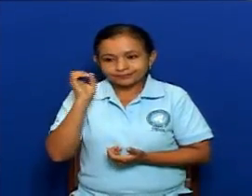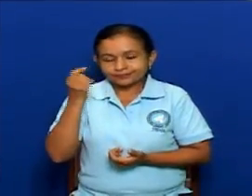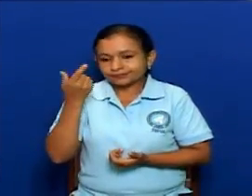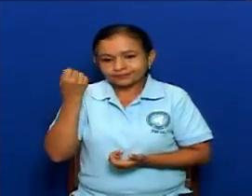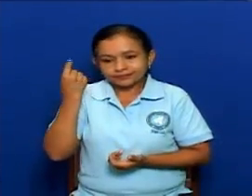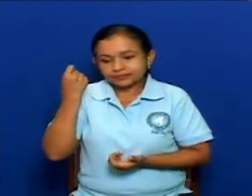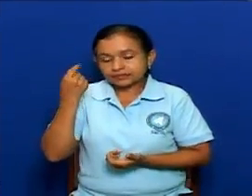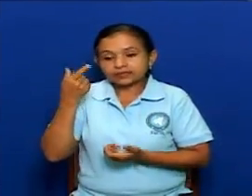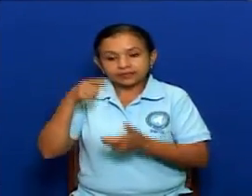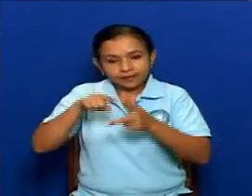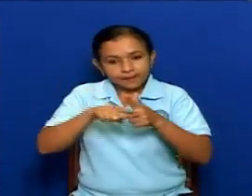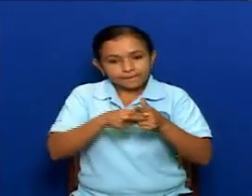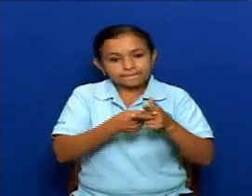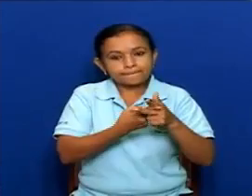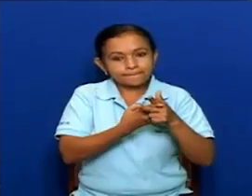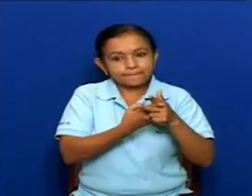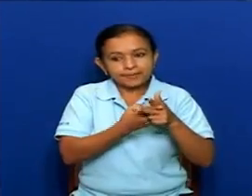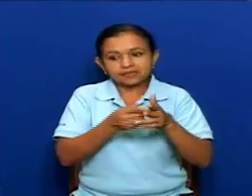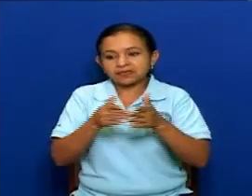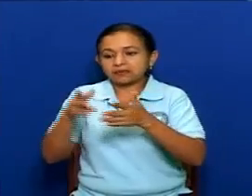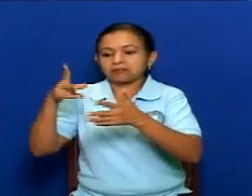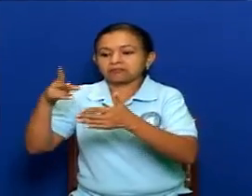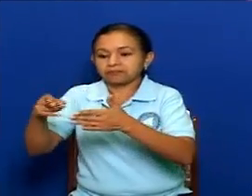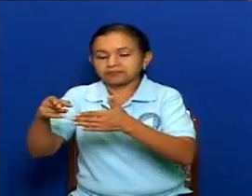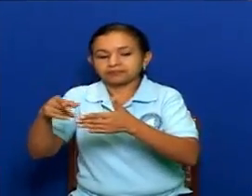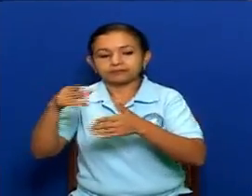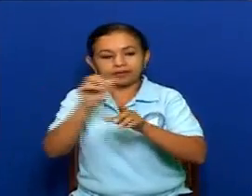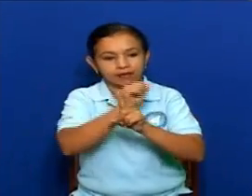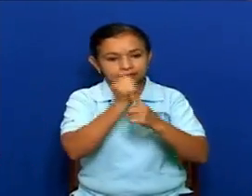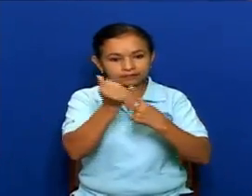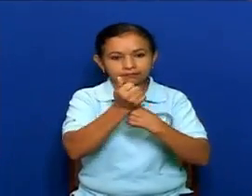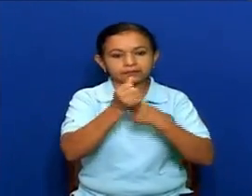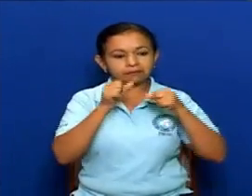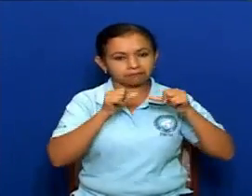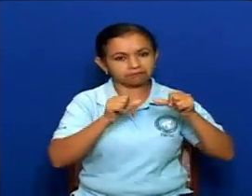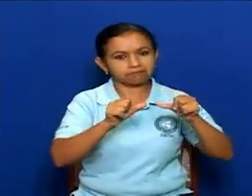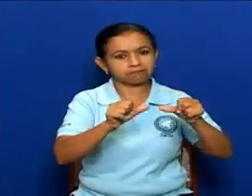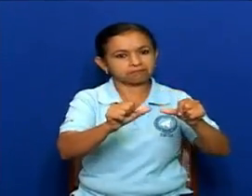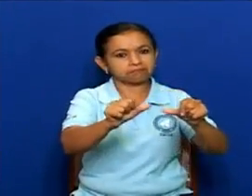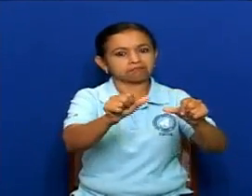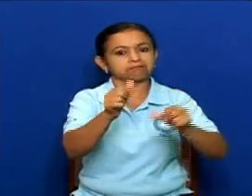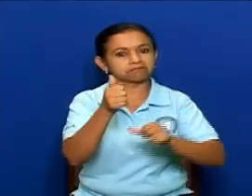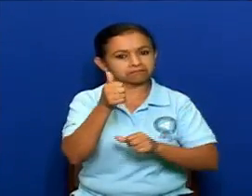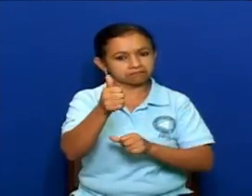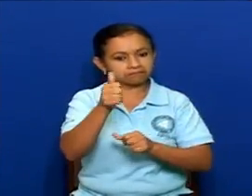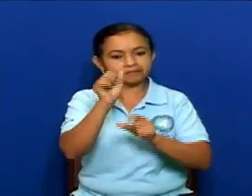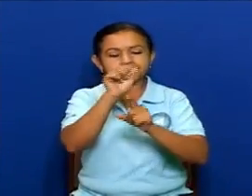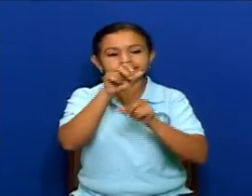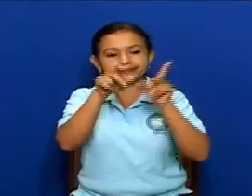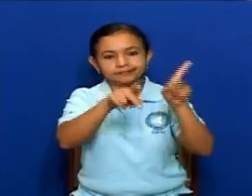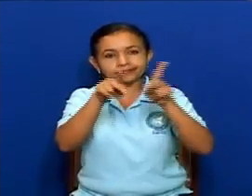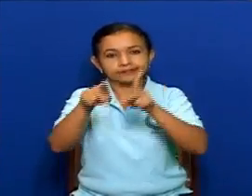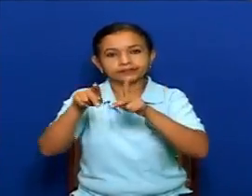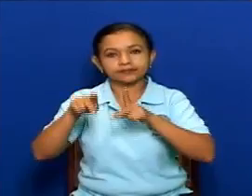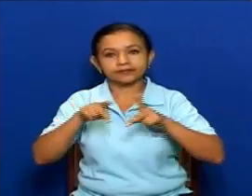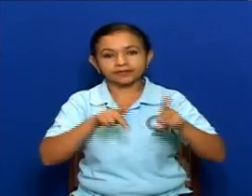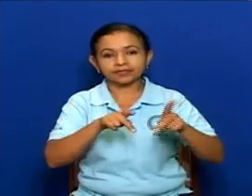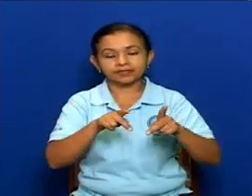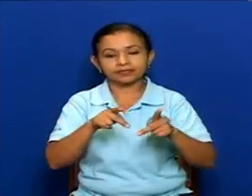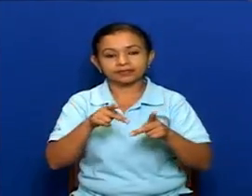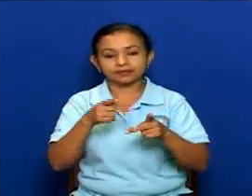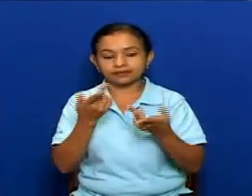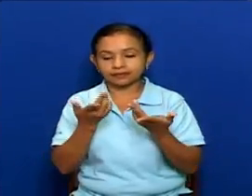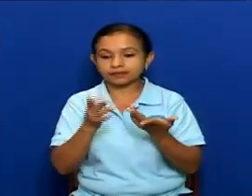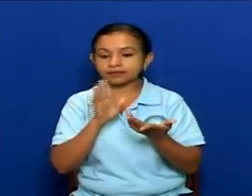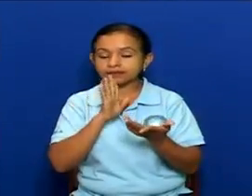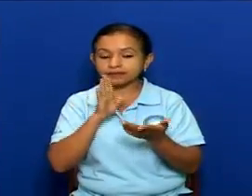pueden continuar. La Asamblea lo ha logrado. Y entonces sí hemos podido, y la gente, los compañeros trabajadores, ahora que ingresábamos